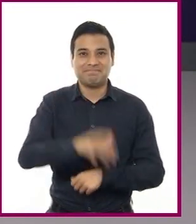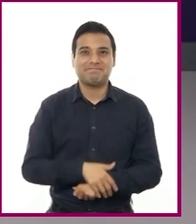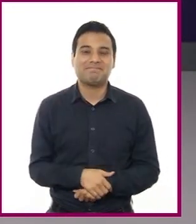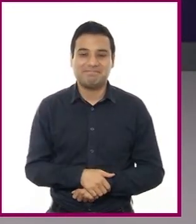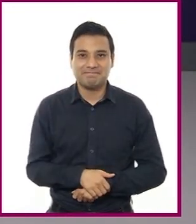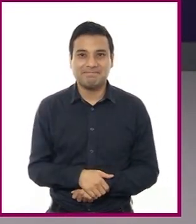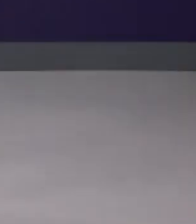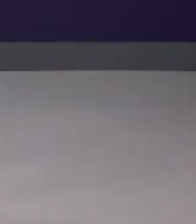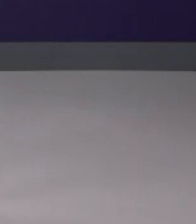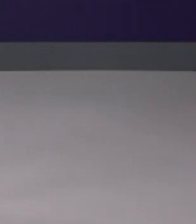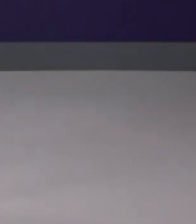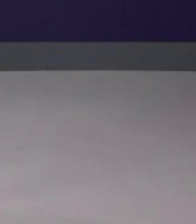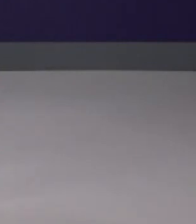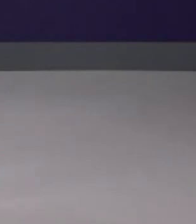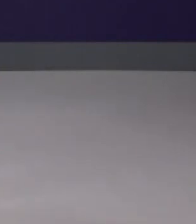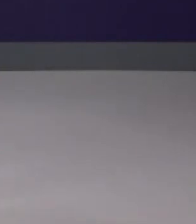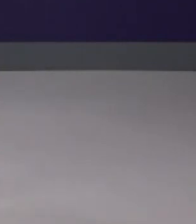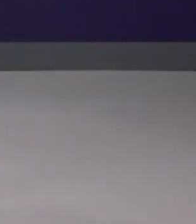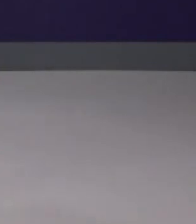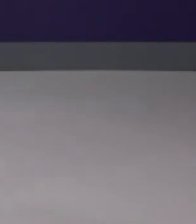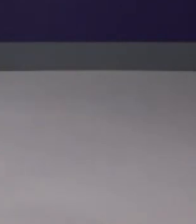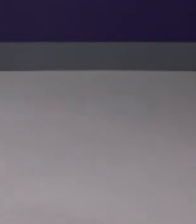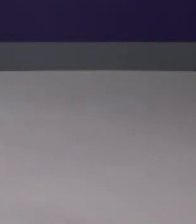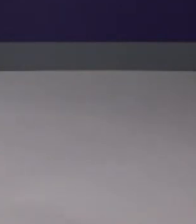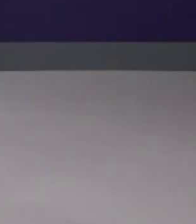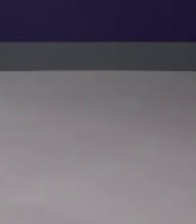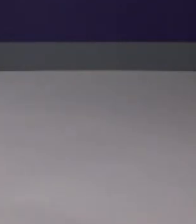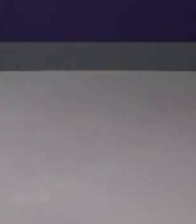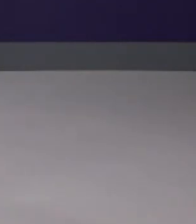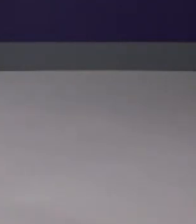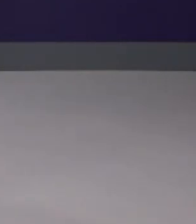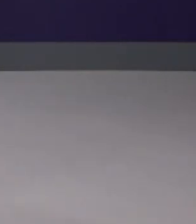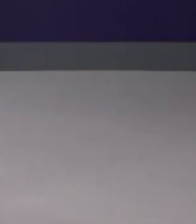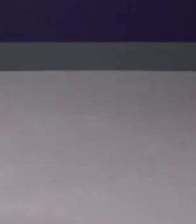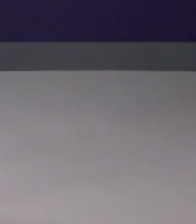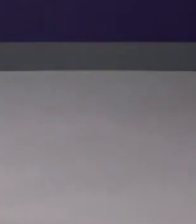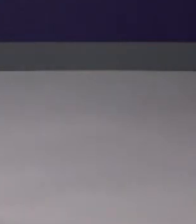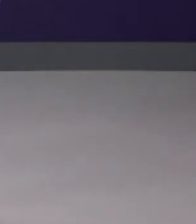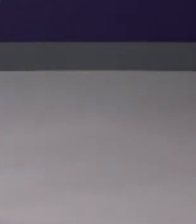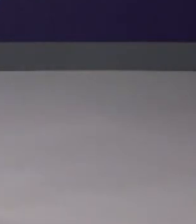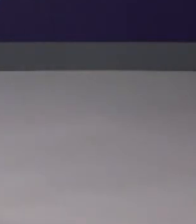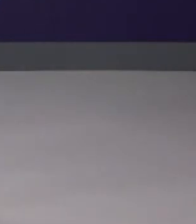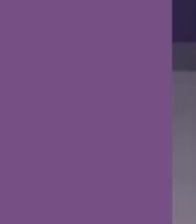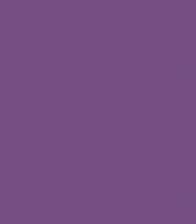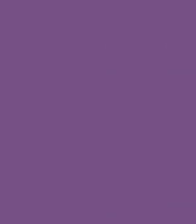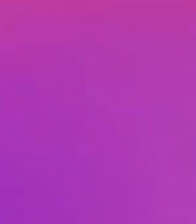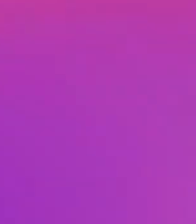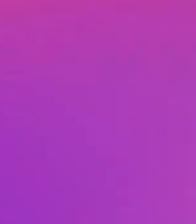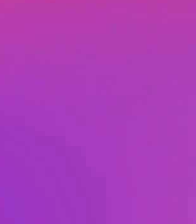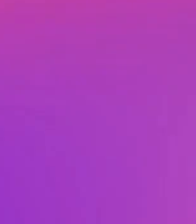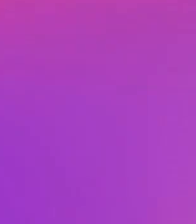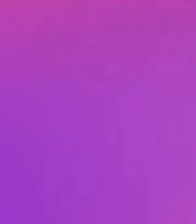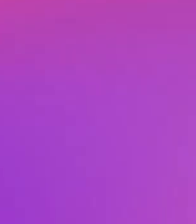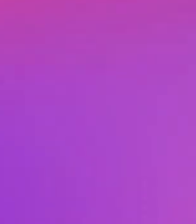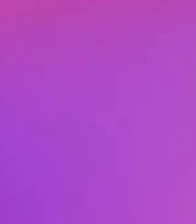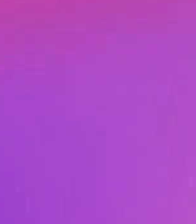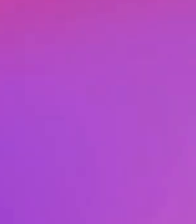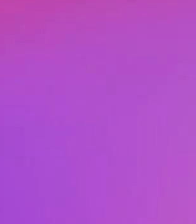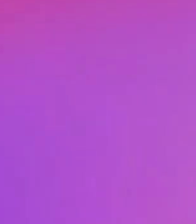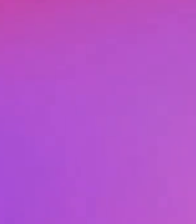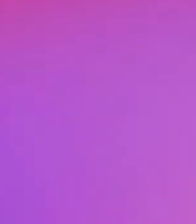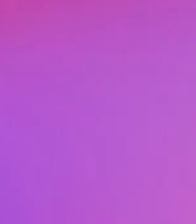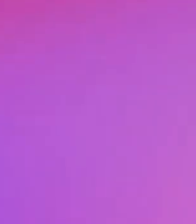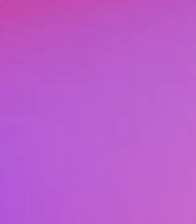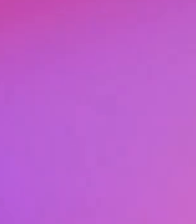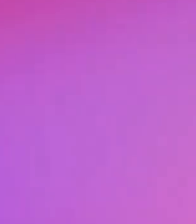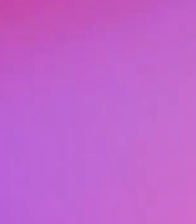próxima! Maestra, qué buen experimento. A ver, Lo podemos hacer con una vela o con serio? alguna otra forma. Si tienes dudas